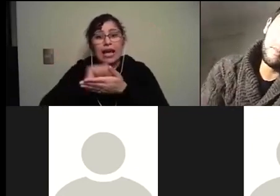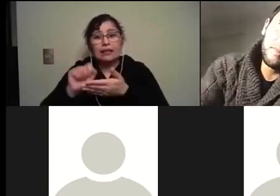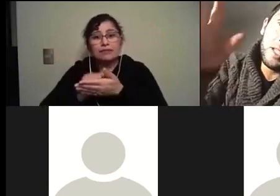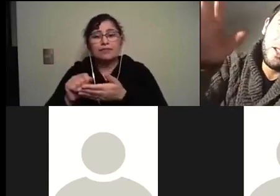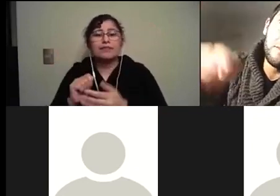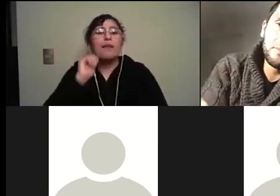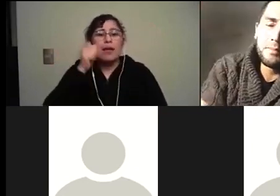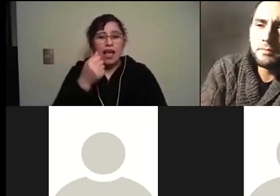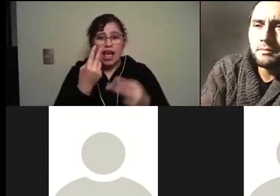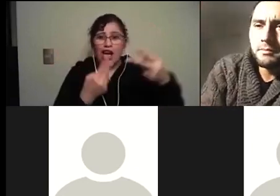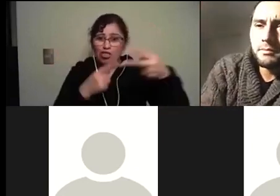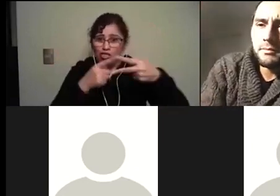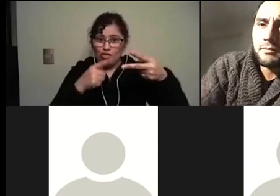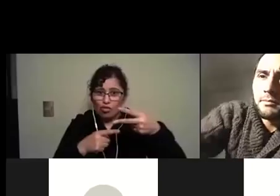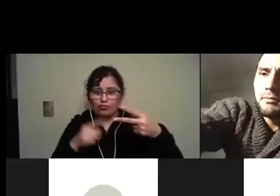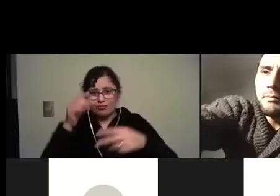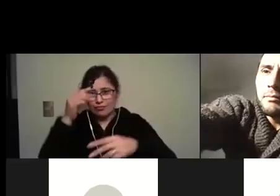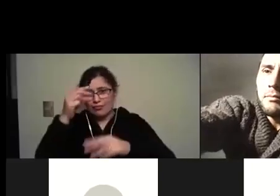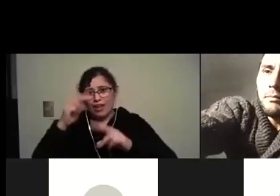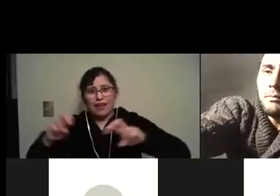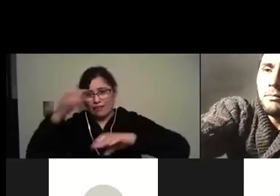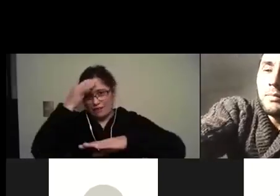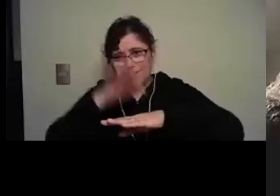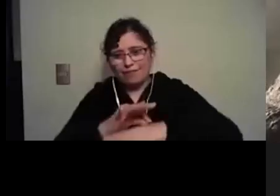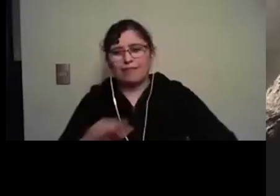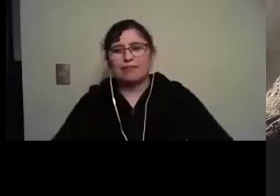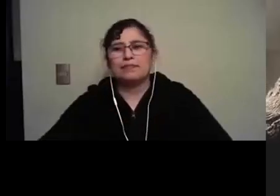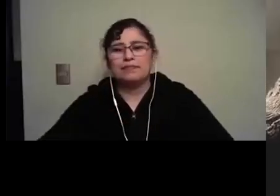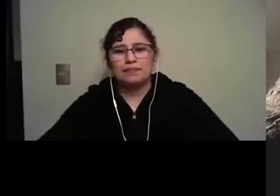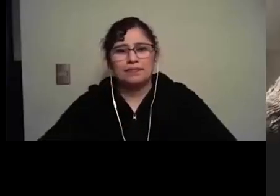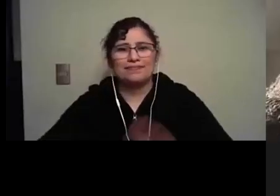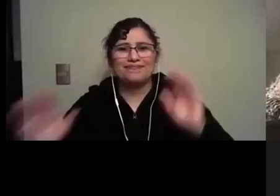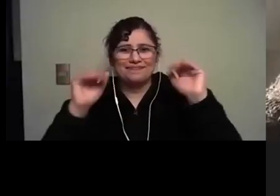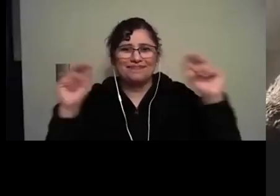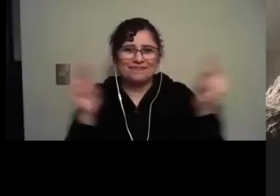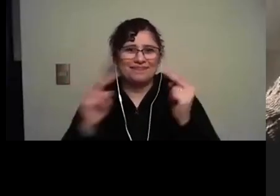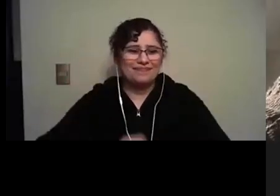mañana. Chao, Nos chao. vemos, chao, chao. Que esté bien. Chao, nos vemos, que estén muy bien.